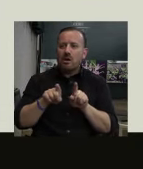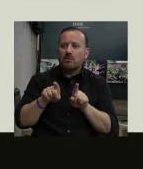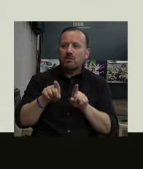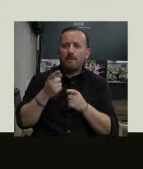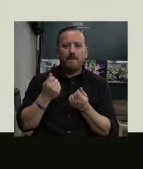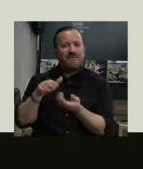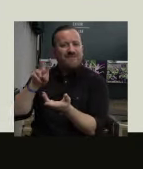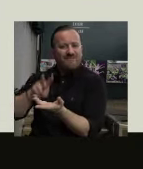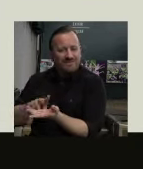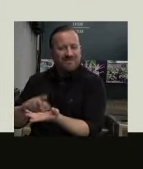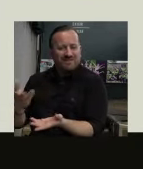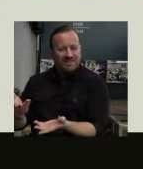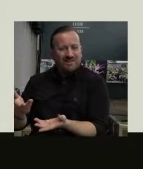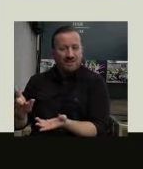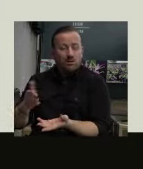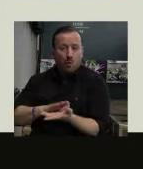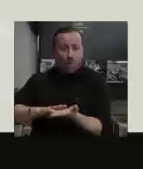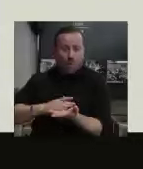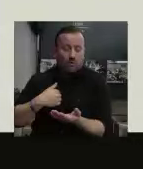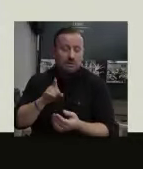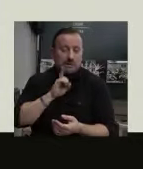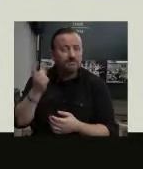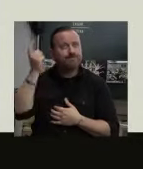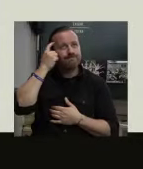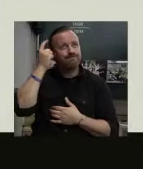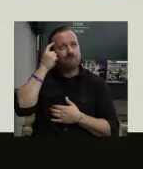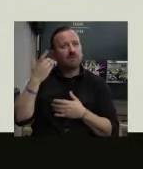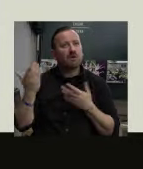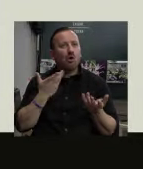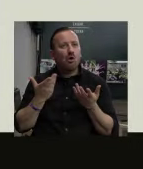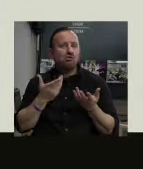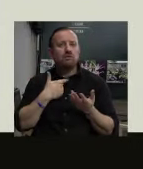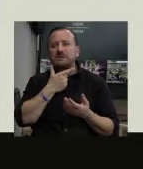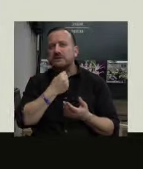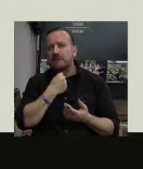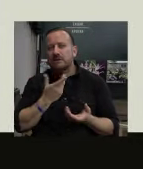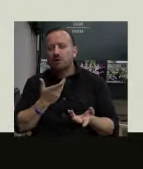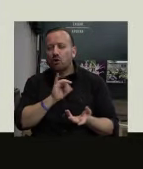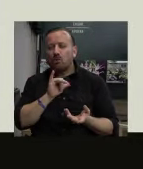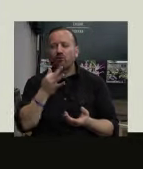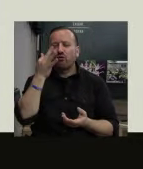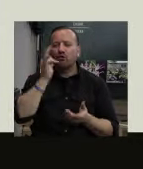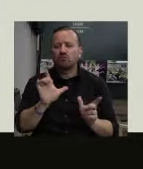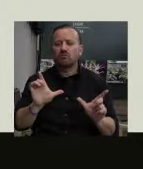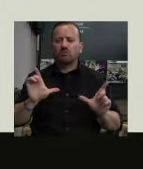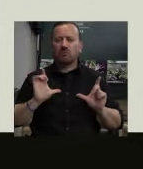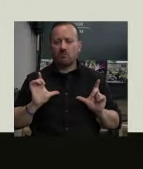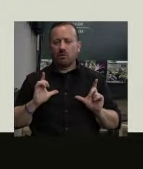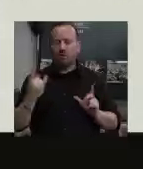realidad si yo tengo en mi cabeza cómo quiero verme como egresado de la Santo